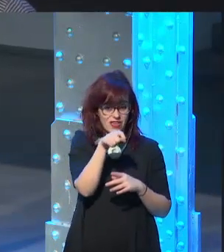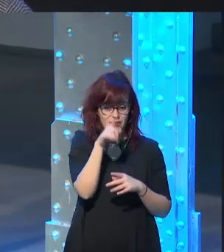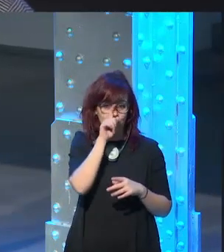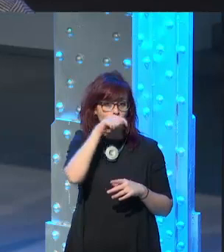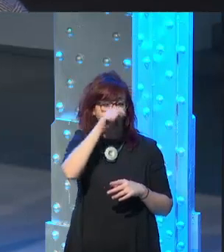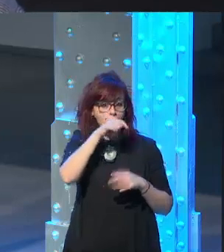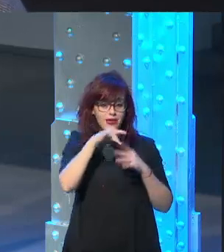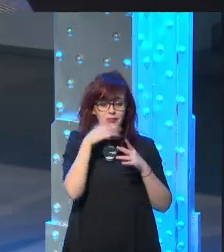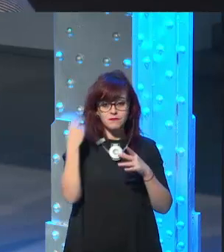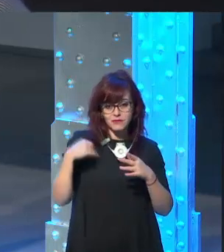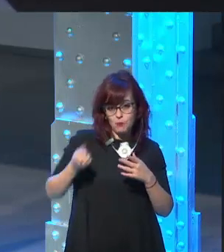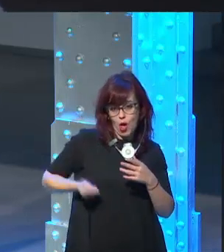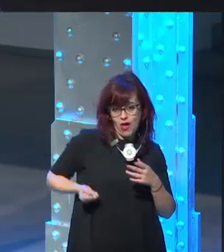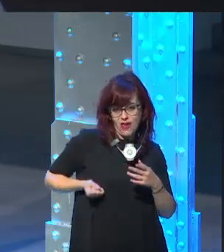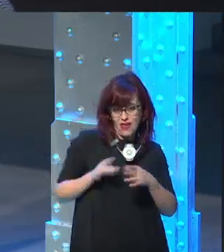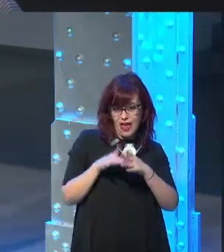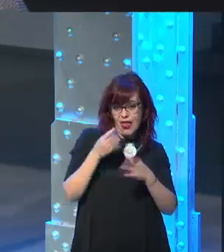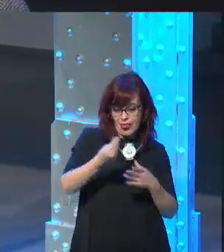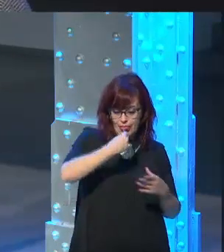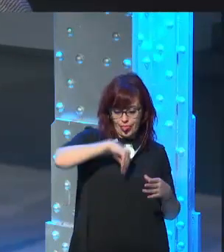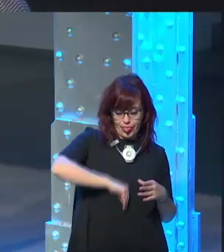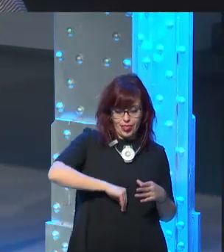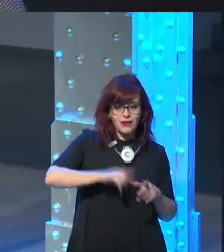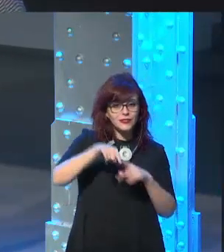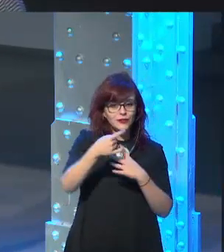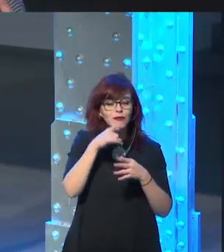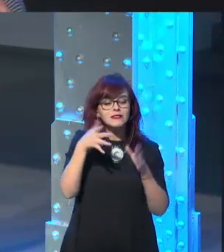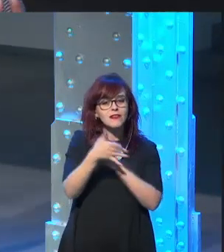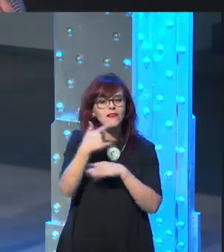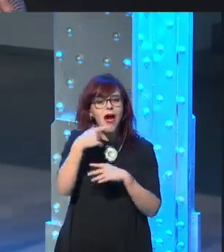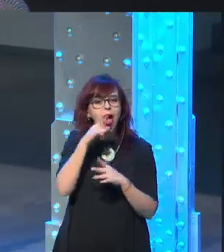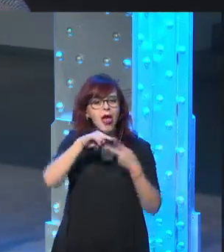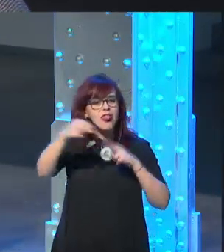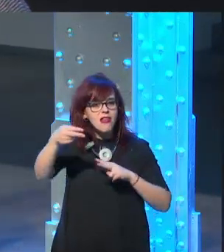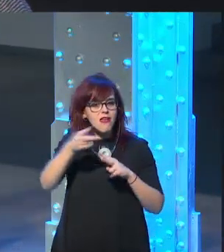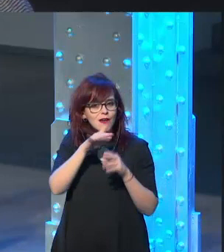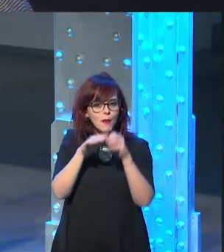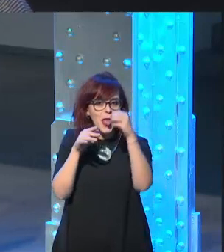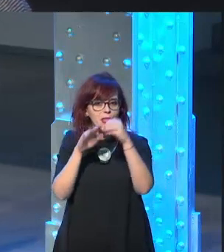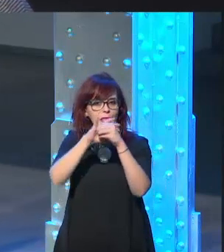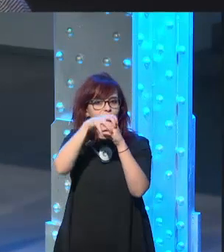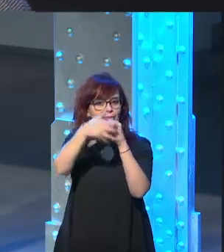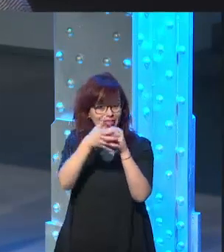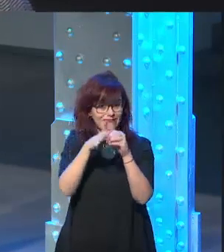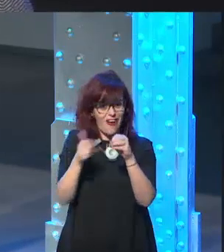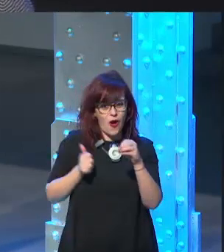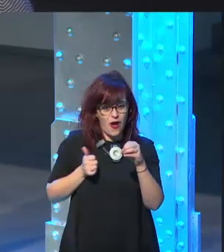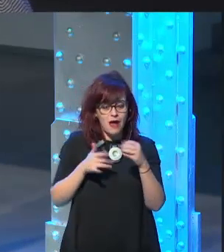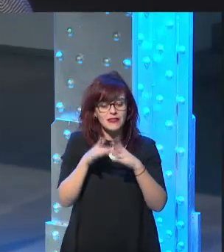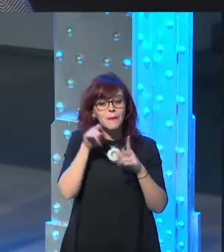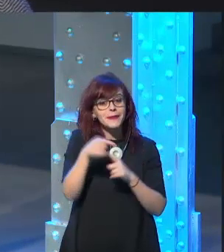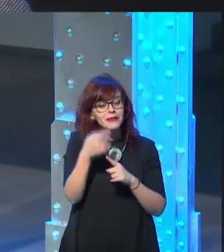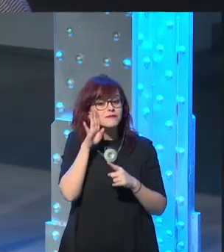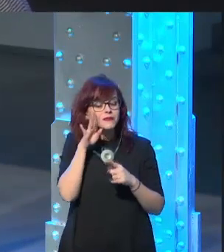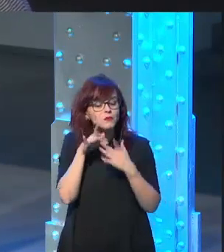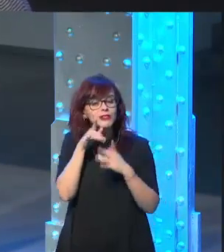de ADN animal. Y también le preguntamos de dónde viene. Porque parte de la semilla tiene tejido que